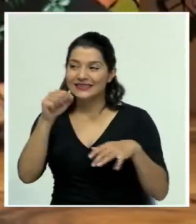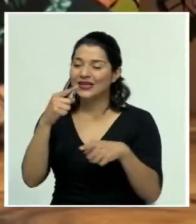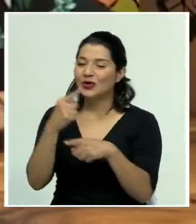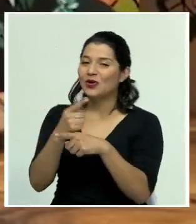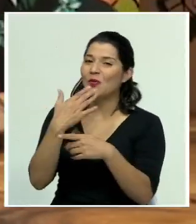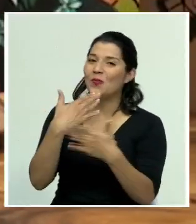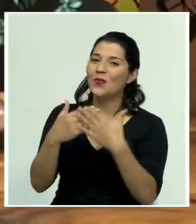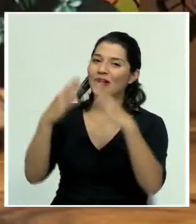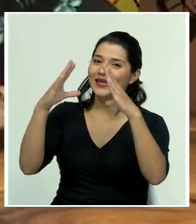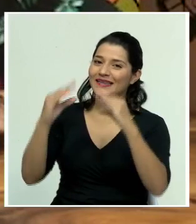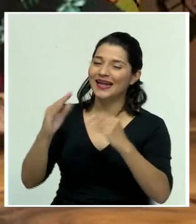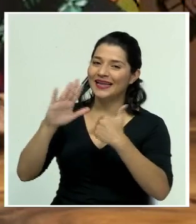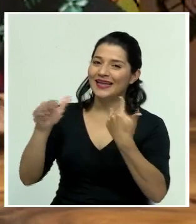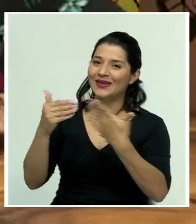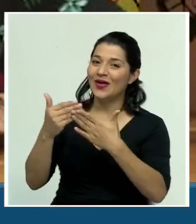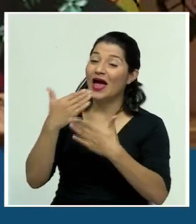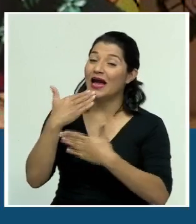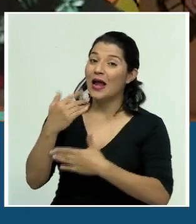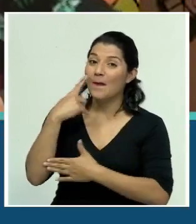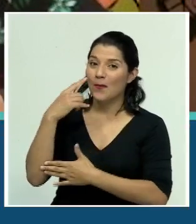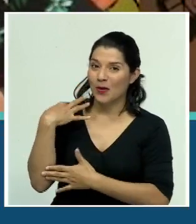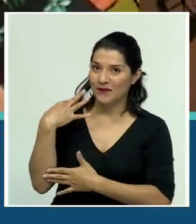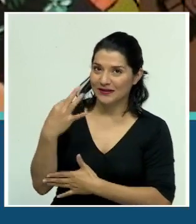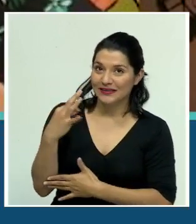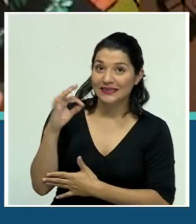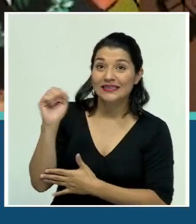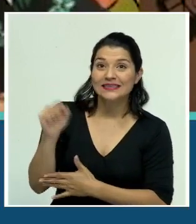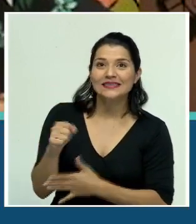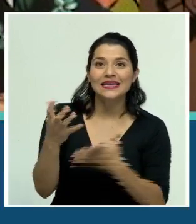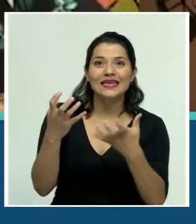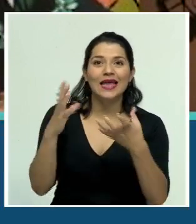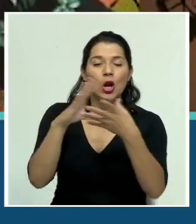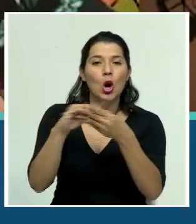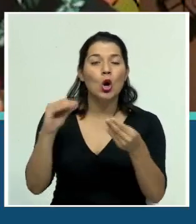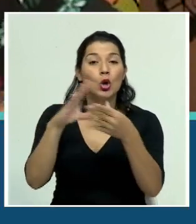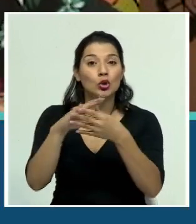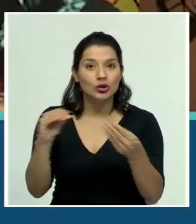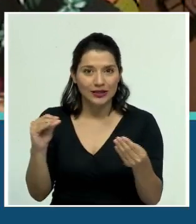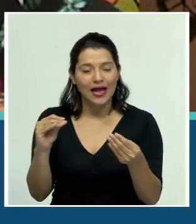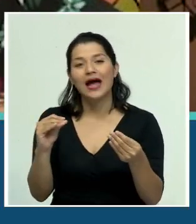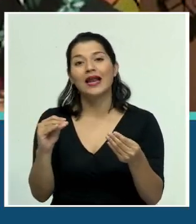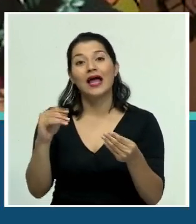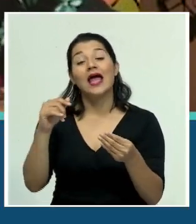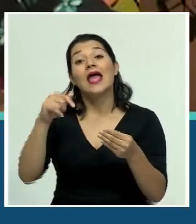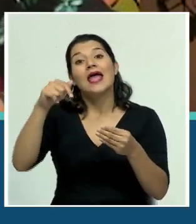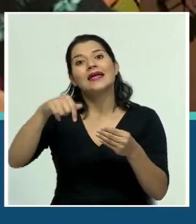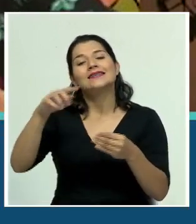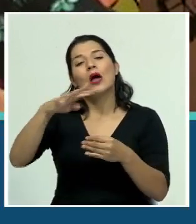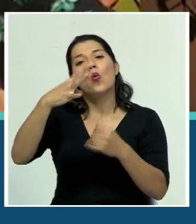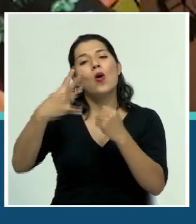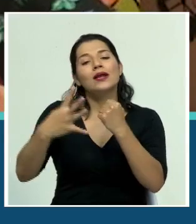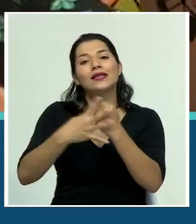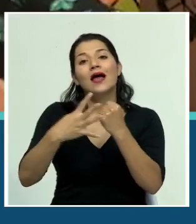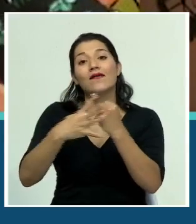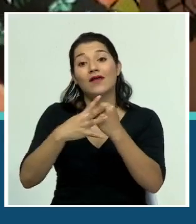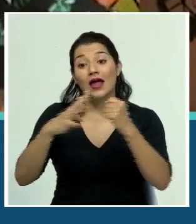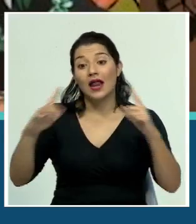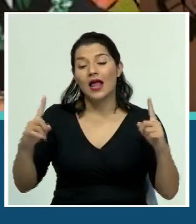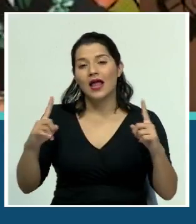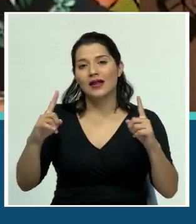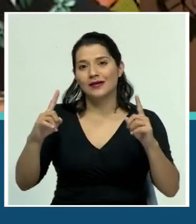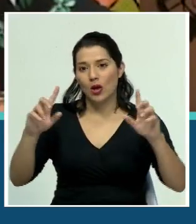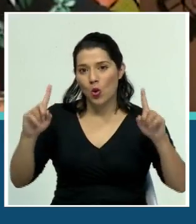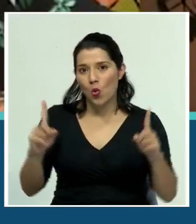gracias por invitarnos. Sí, contarles que estamos celebrando la 4ª edición del Encuentro Latinoamericano de Industria